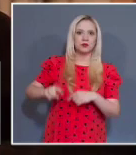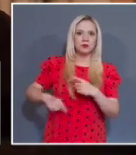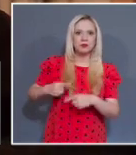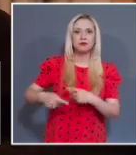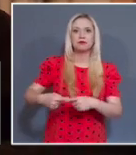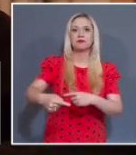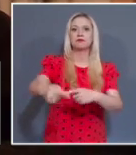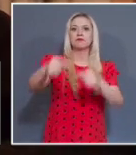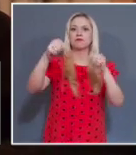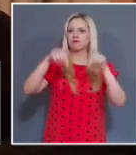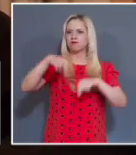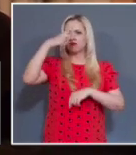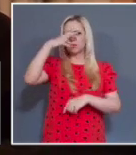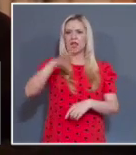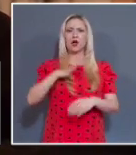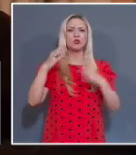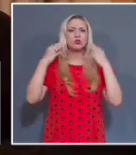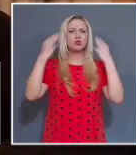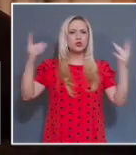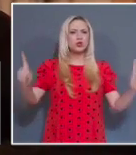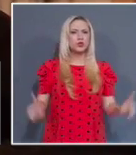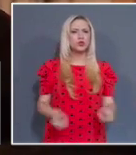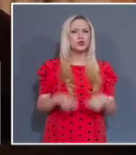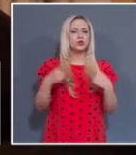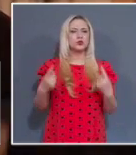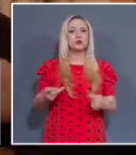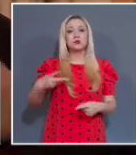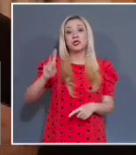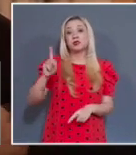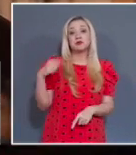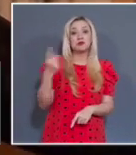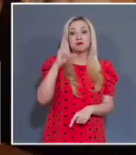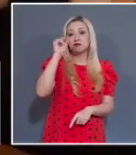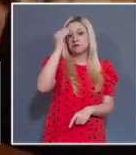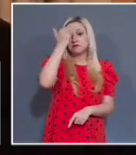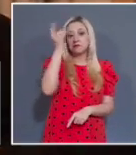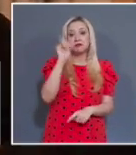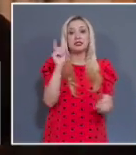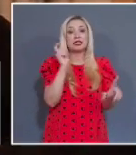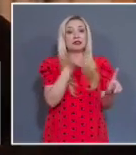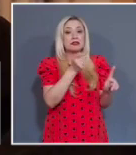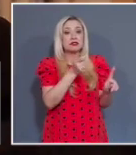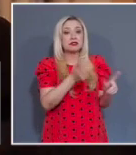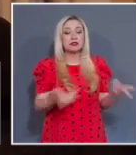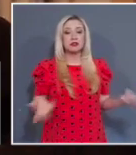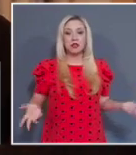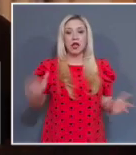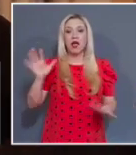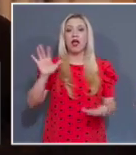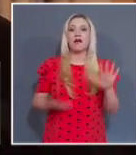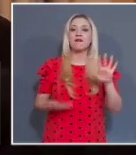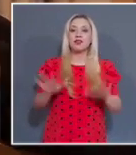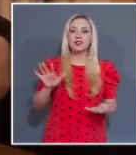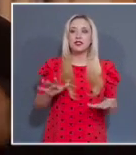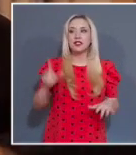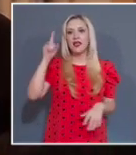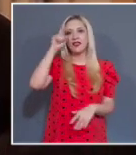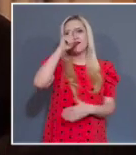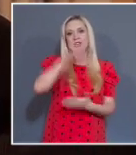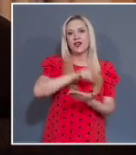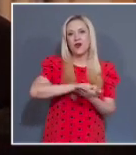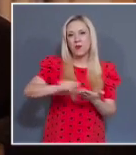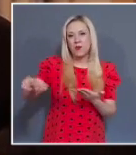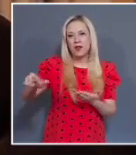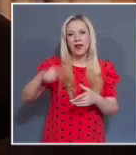producción no es muy conocida porque, bueno, muchos factores. A veces las ediciones son difíciles de conseguir, muchos